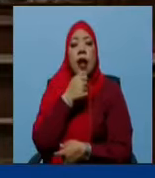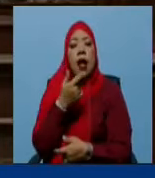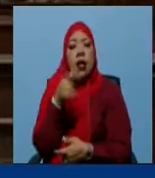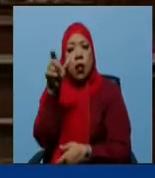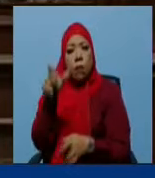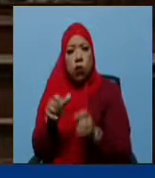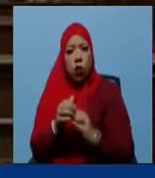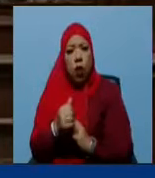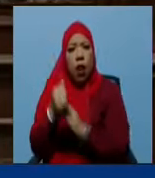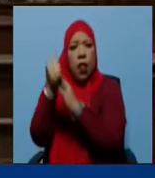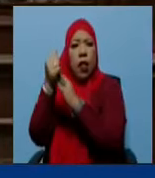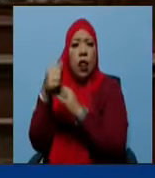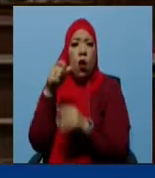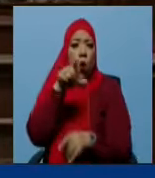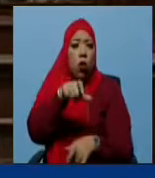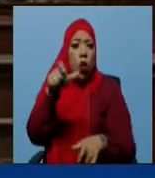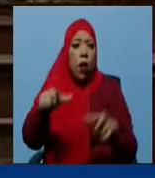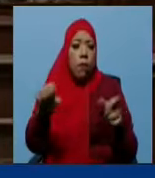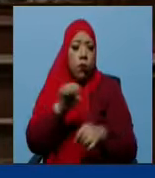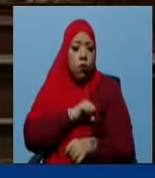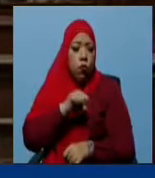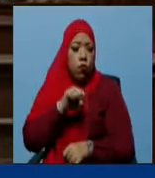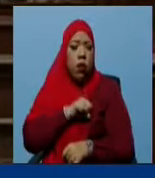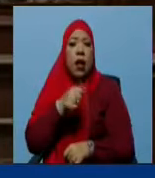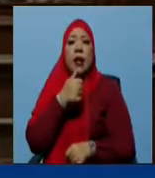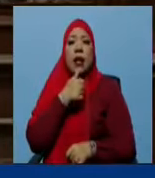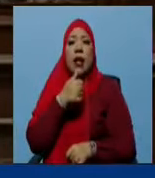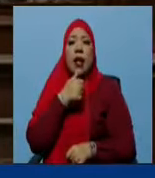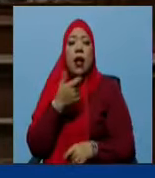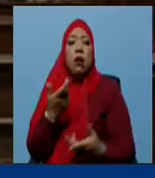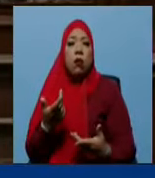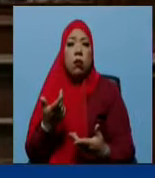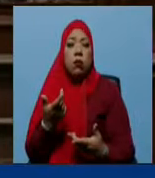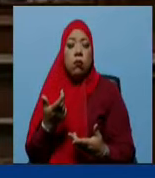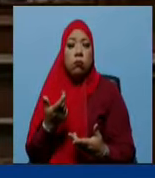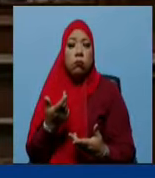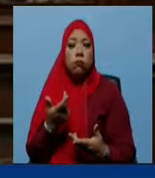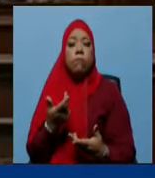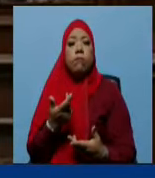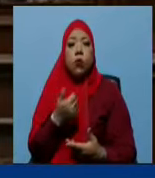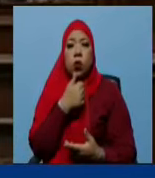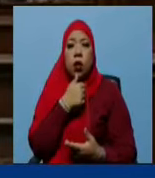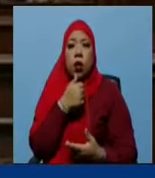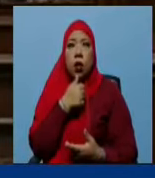tinieblas? ¿Quién reina en las tinieblas?